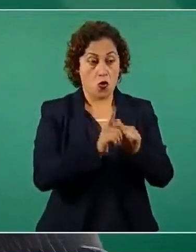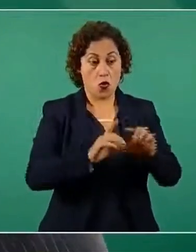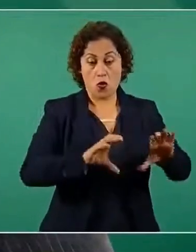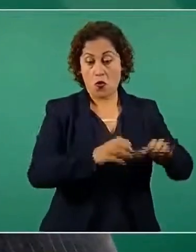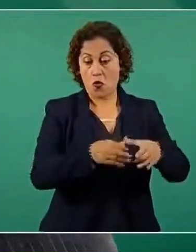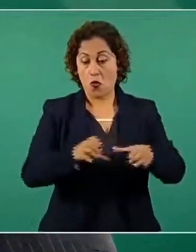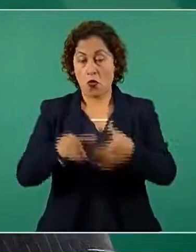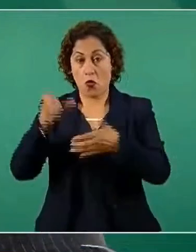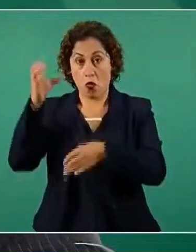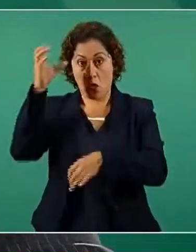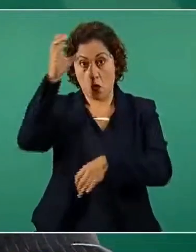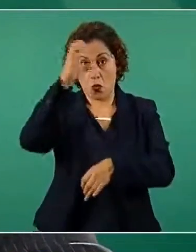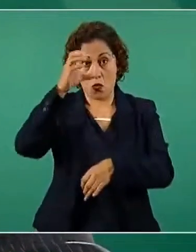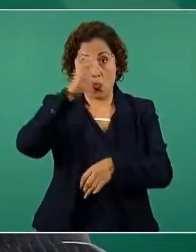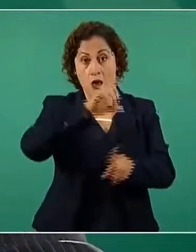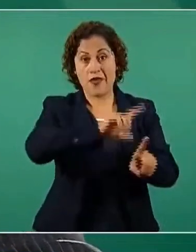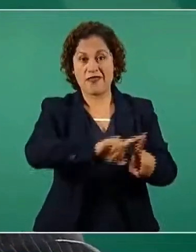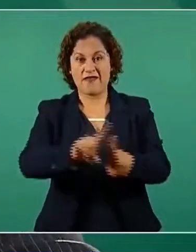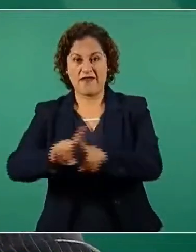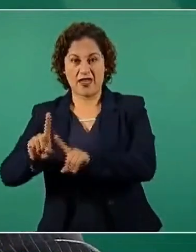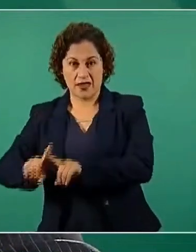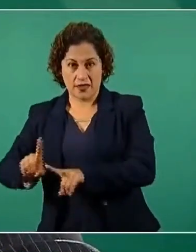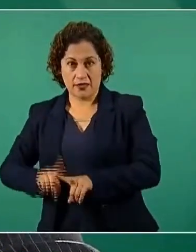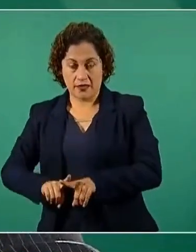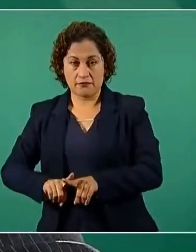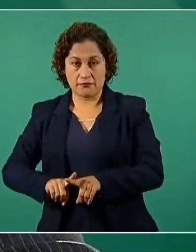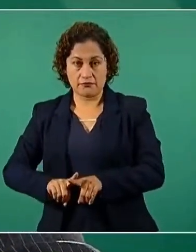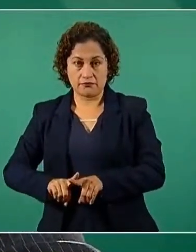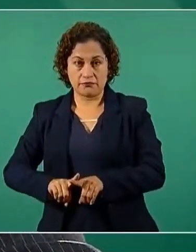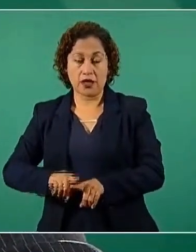tenían cosas muy buenas.